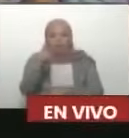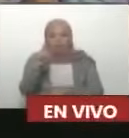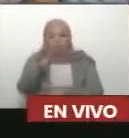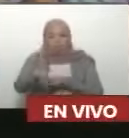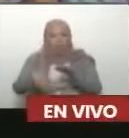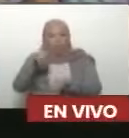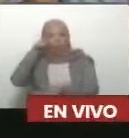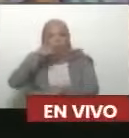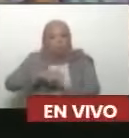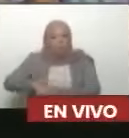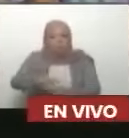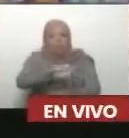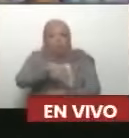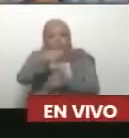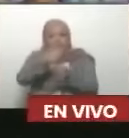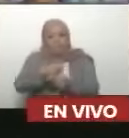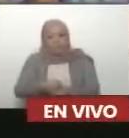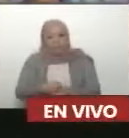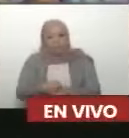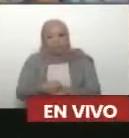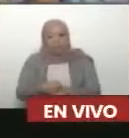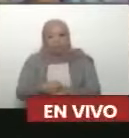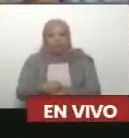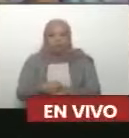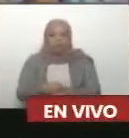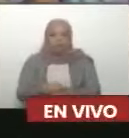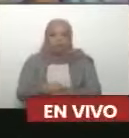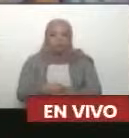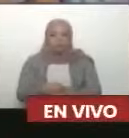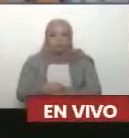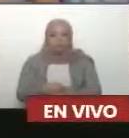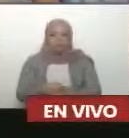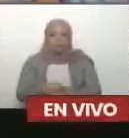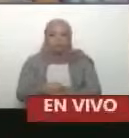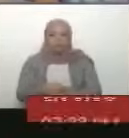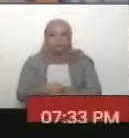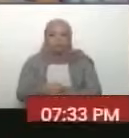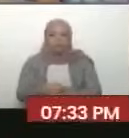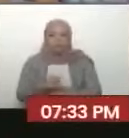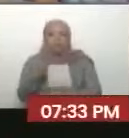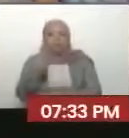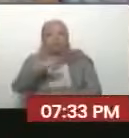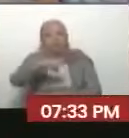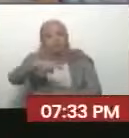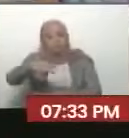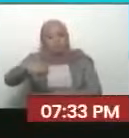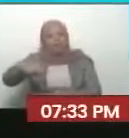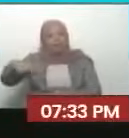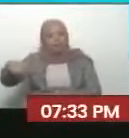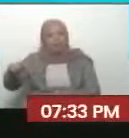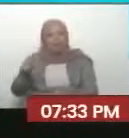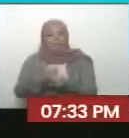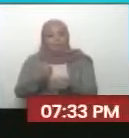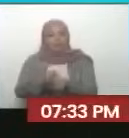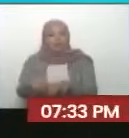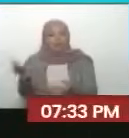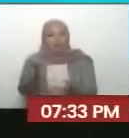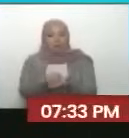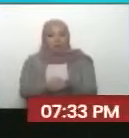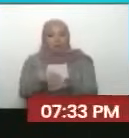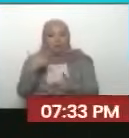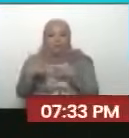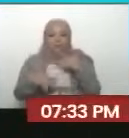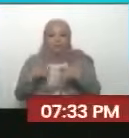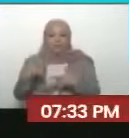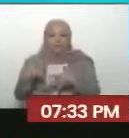pueblo de Ocumare de la Costa lo esperamos, allá en Cata y para que nade de Cata a Catica. Bueno, prometo